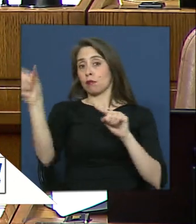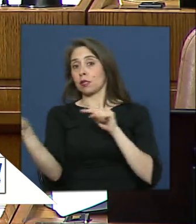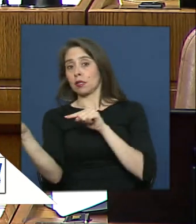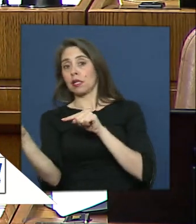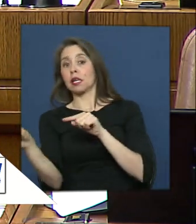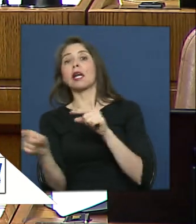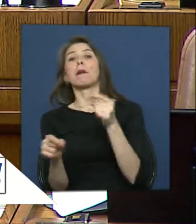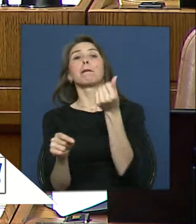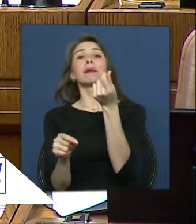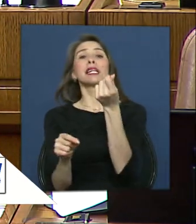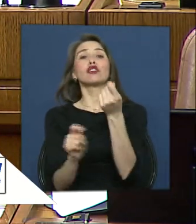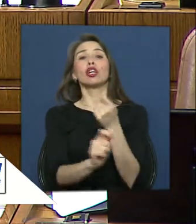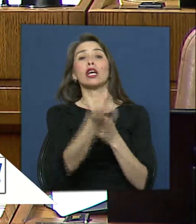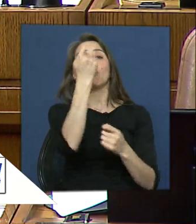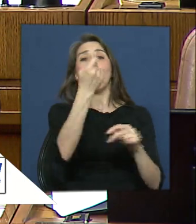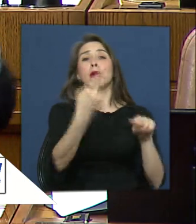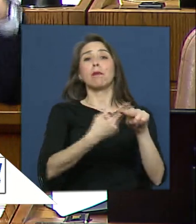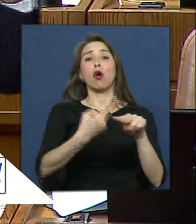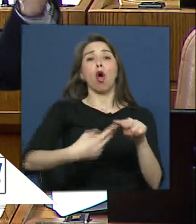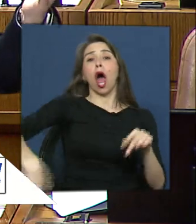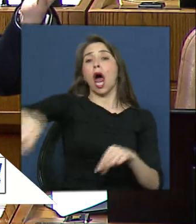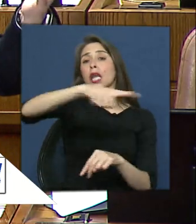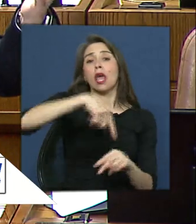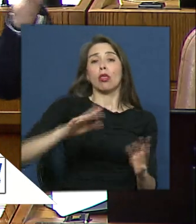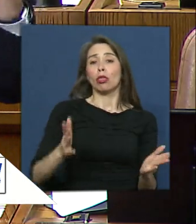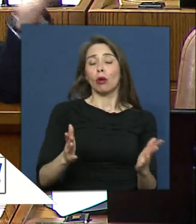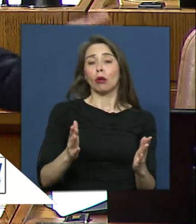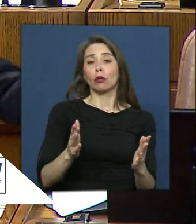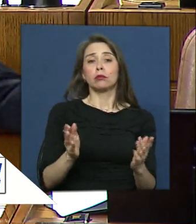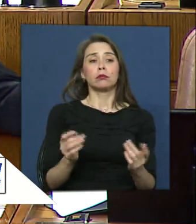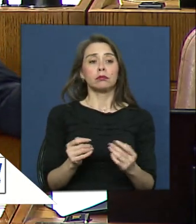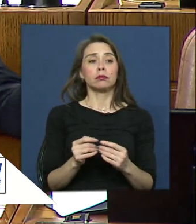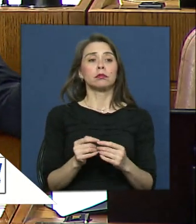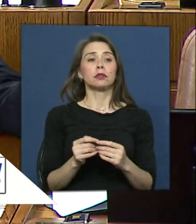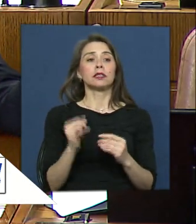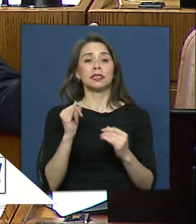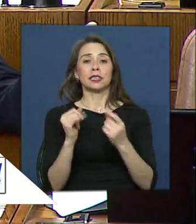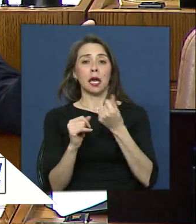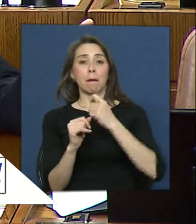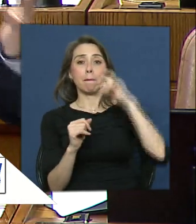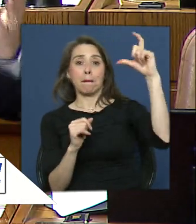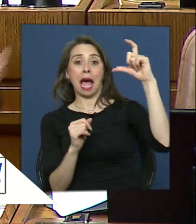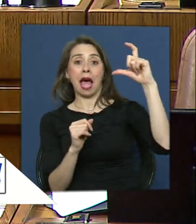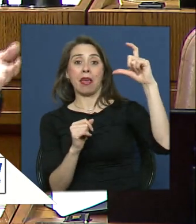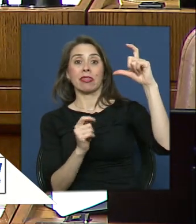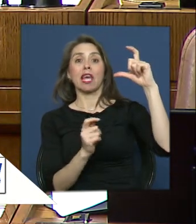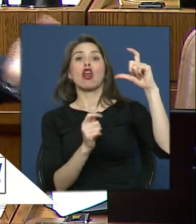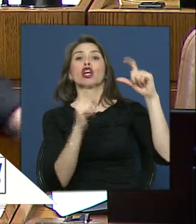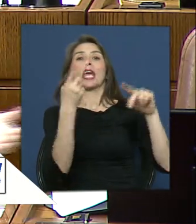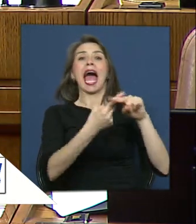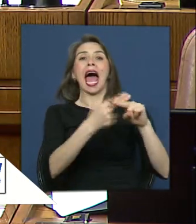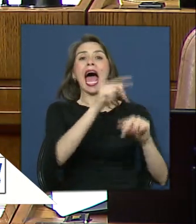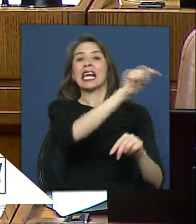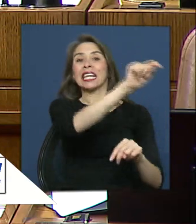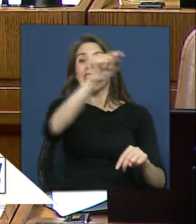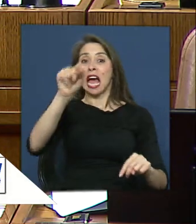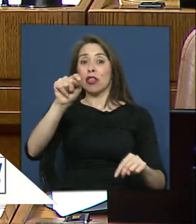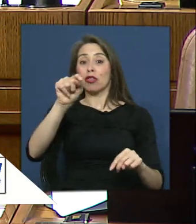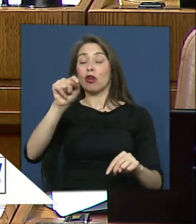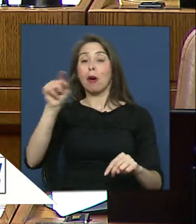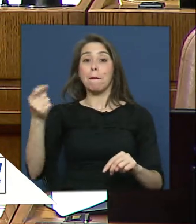el de mercado. Obvio. Si es por encima, tiene que haber una sanción. Si es por debajo, bueno, bienvenido sea.